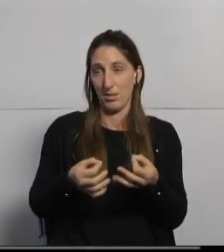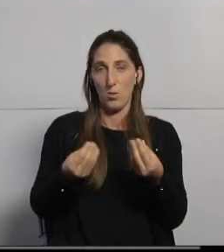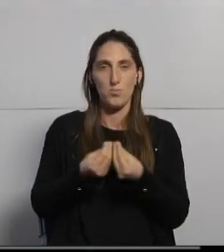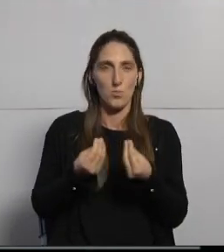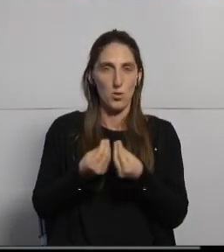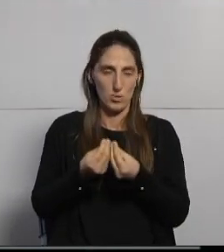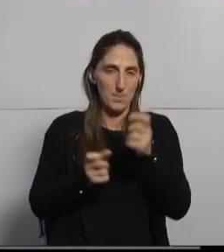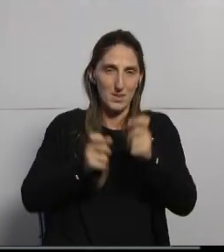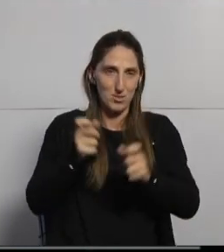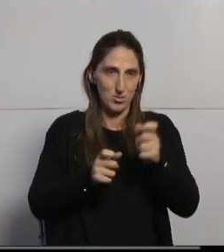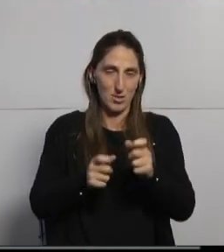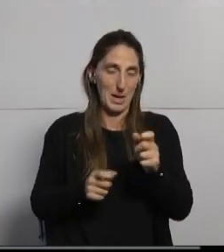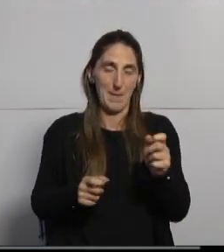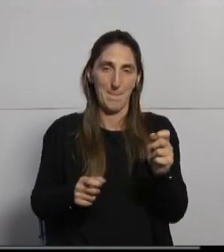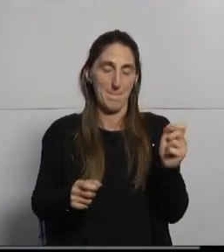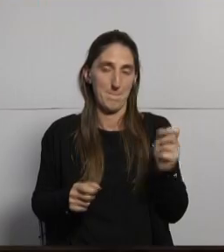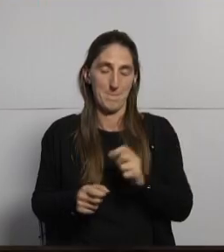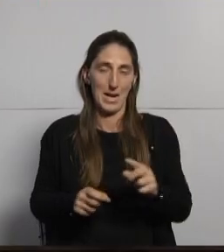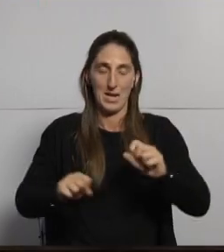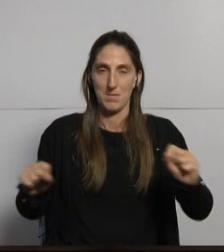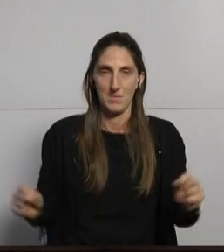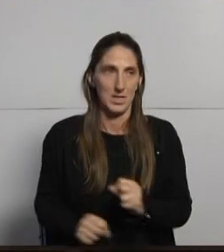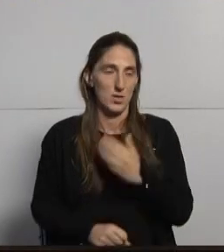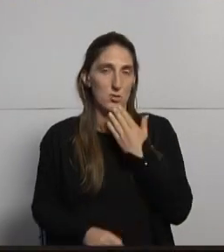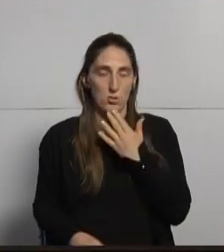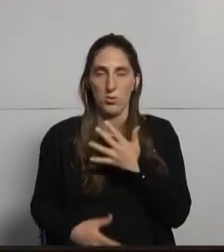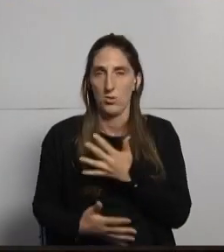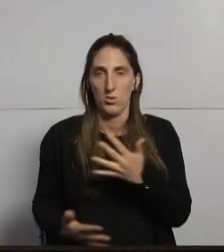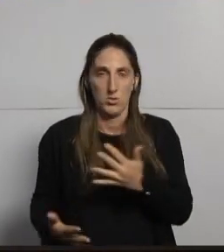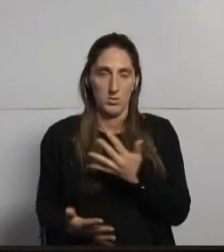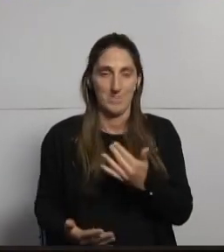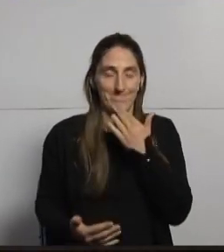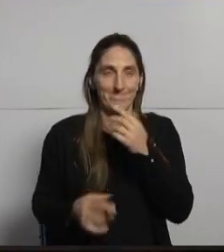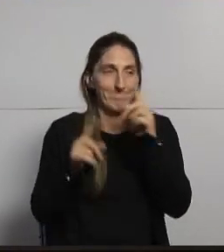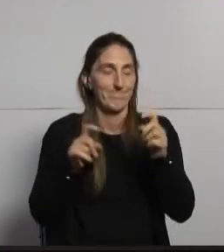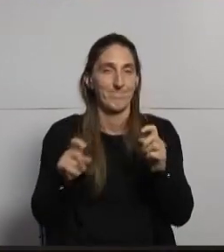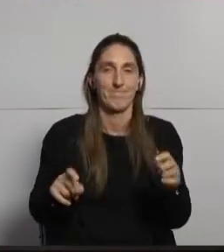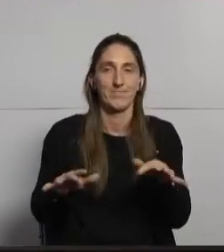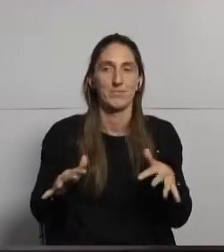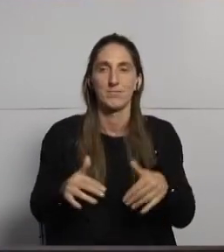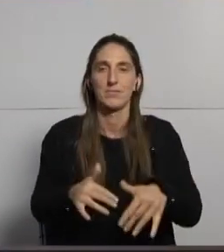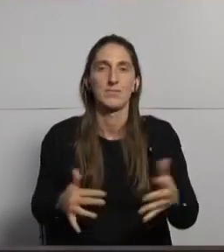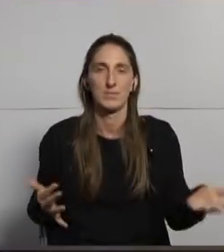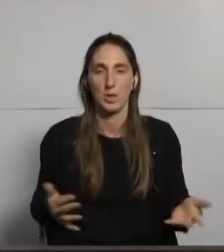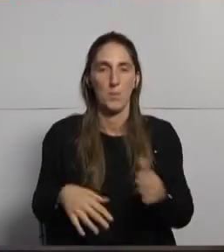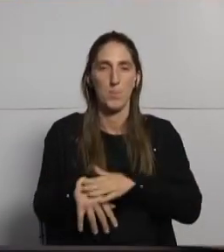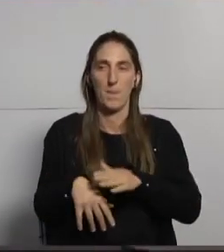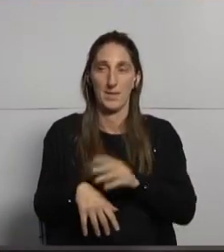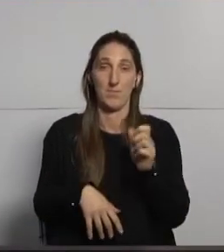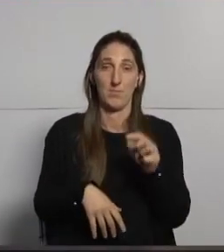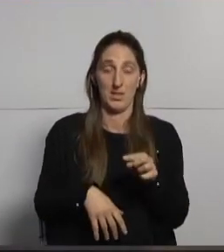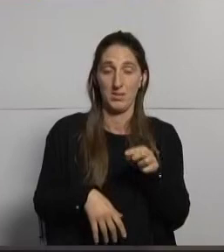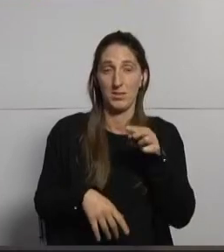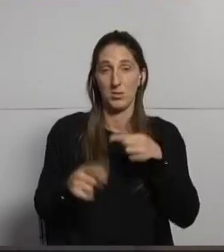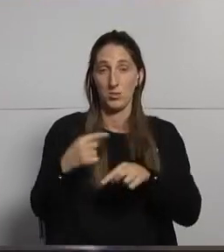gente estaba pasando mal, momentos de ansiedad, momentos de miedo, muchas dudas, mucha incertidumbre, y estaban pasando por malos momentos y empezaron a usar ese